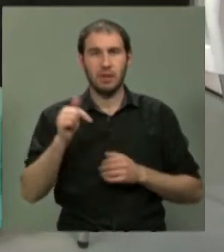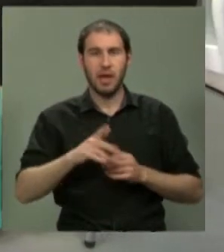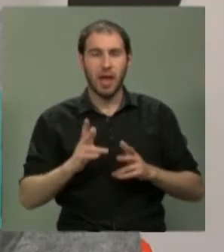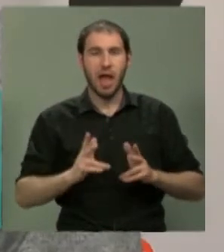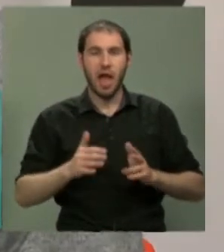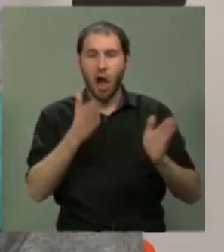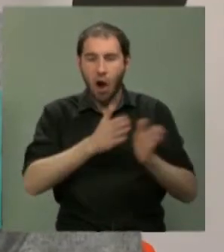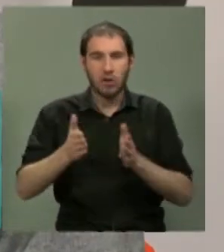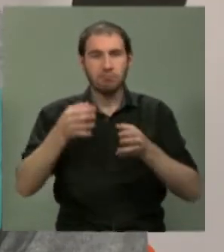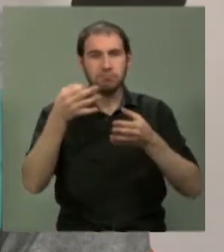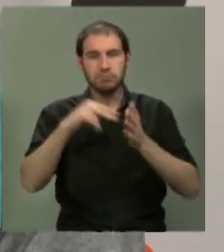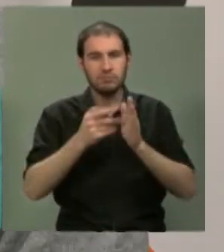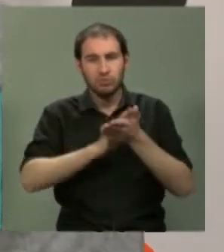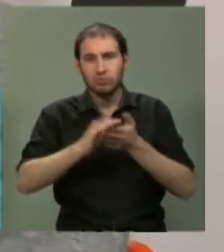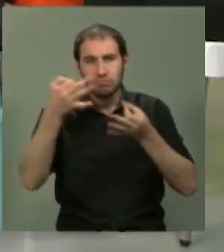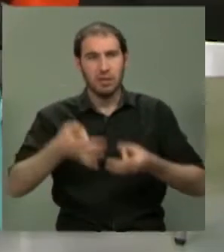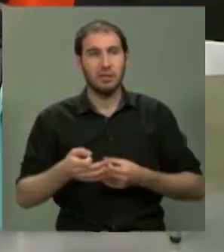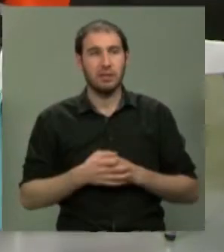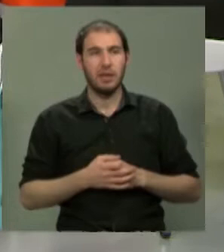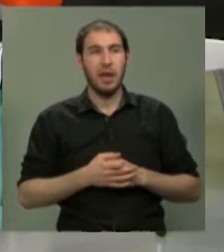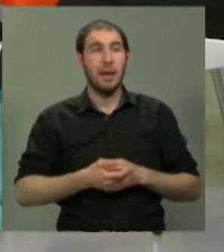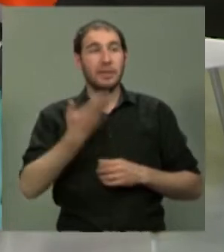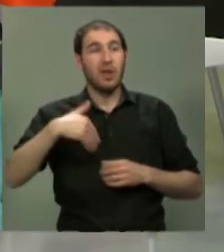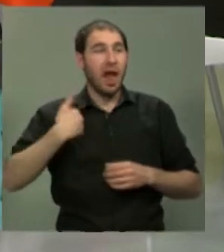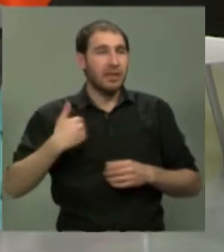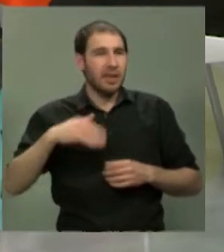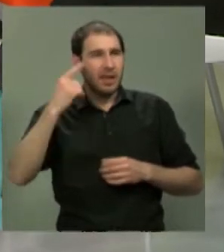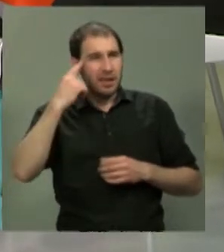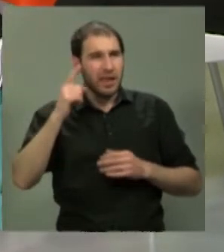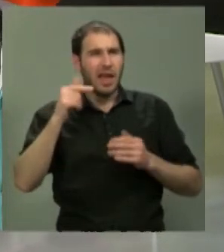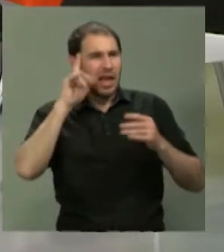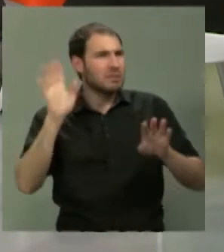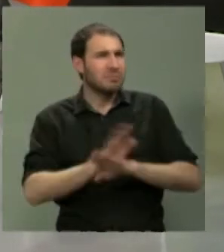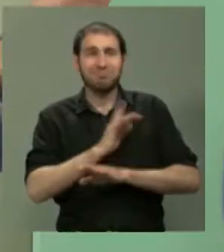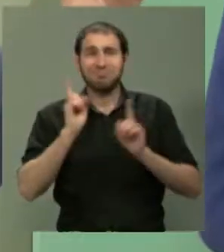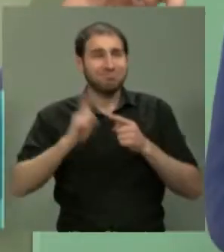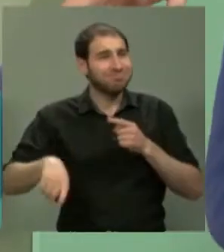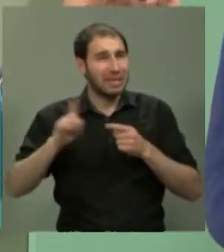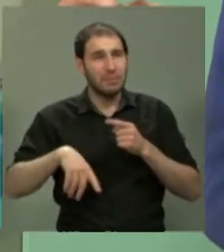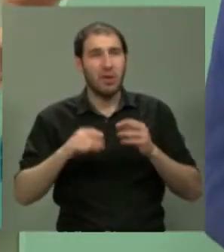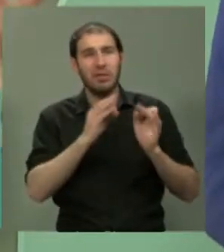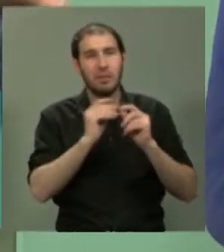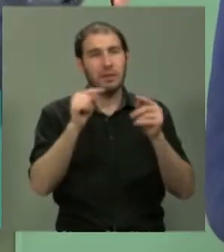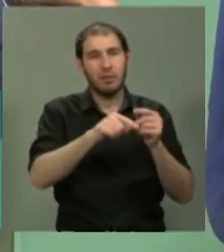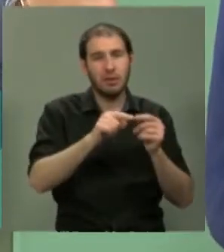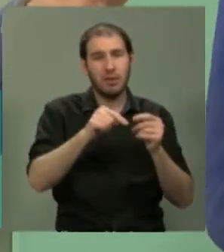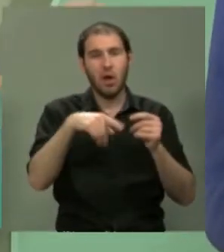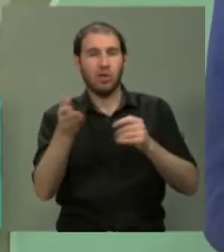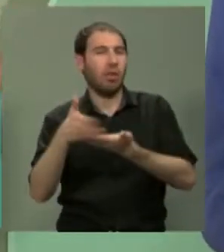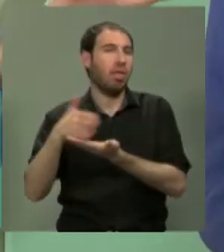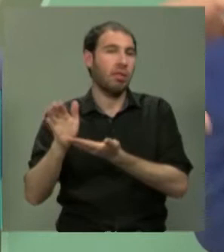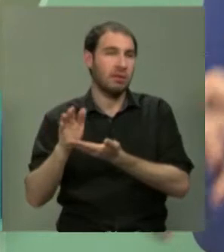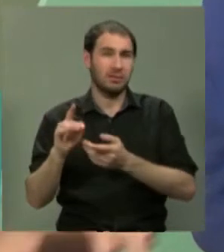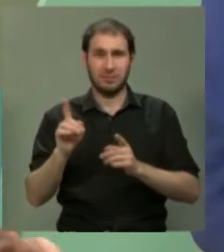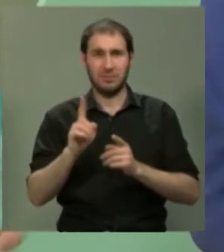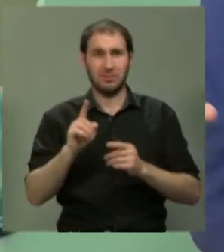estructural al problema. Lo que pasa es que los argentinos seguimos cometiendo esos errores, de que discutimos una cosa y excluimos el resto y en